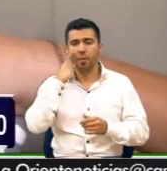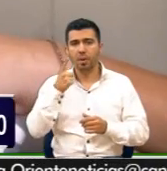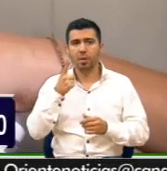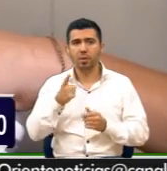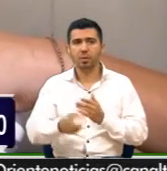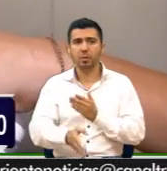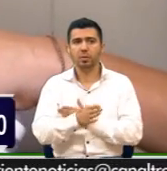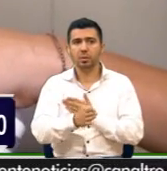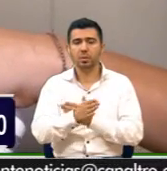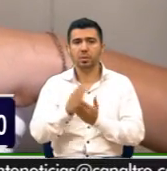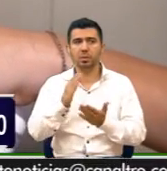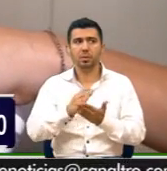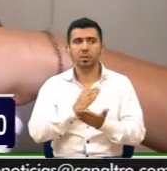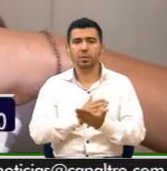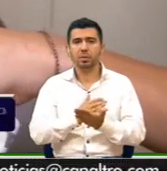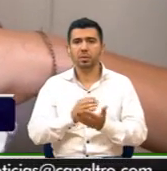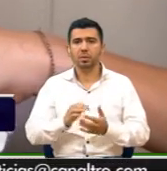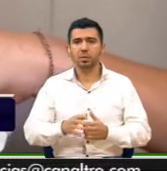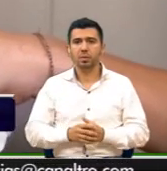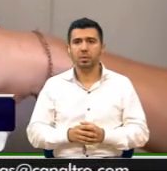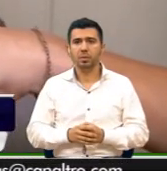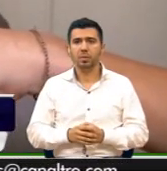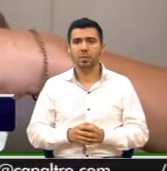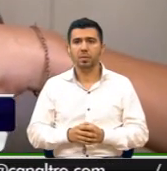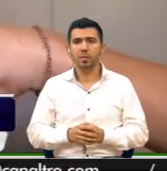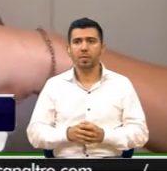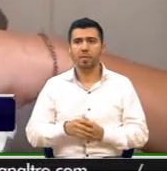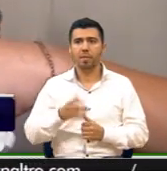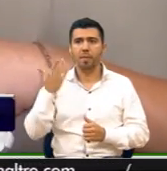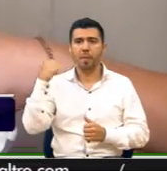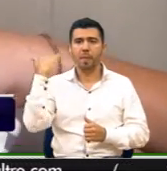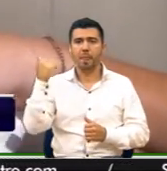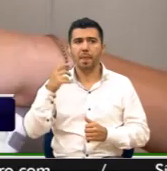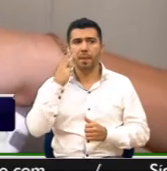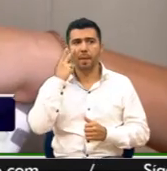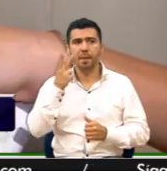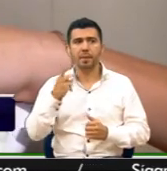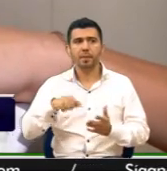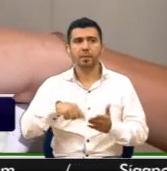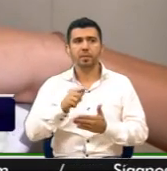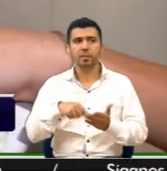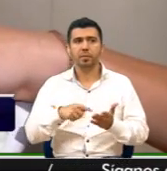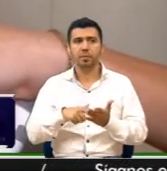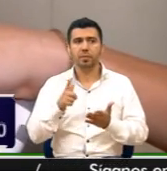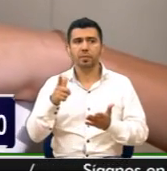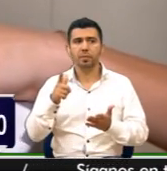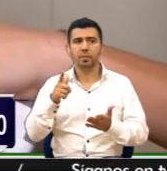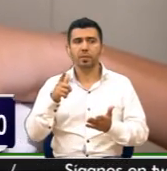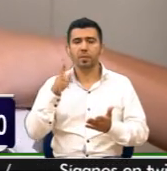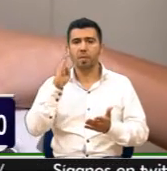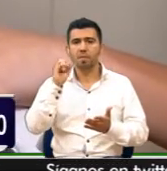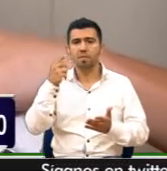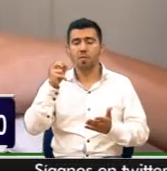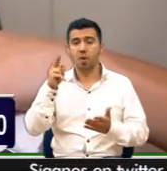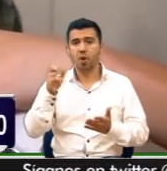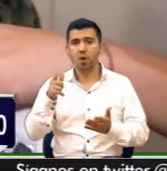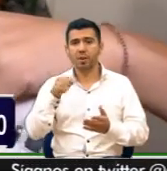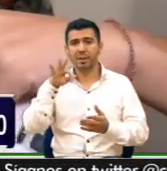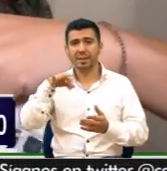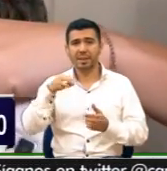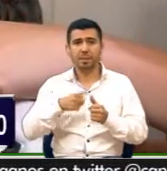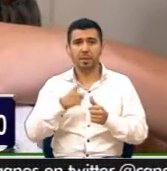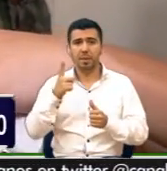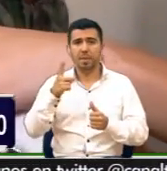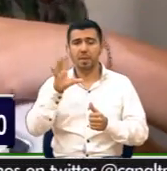siguiente dato. Han contratado en la época de la anterior administración de Borges, en el mismo trimestre se